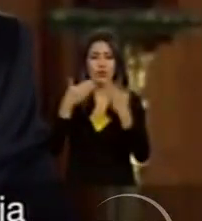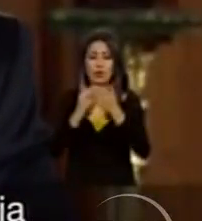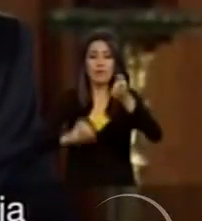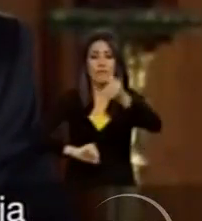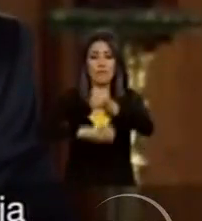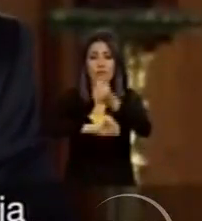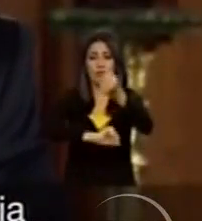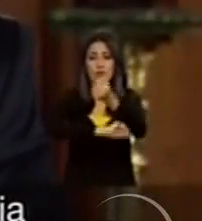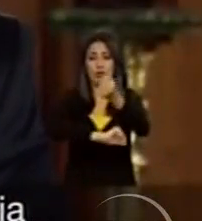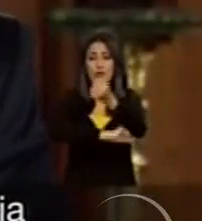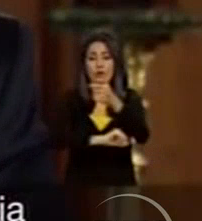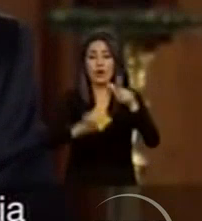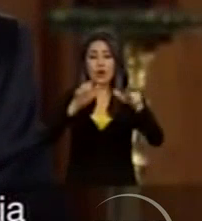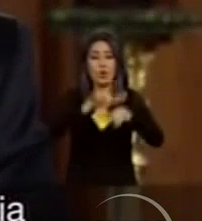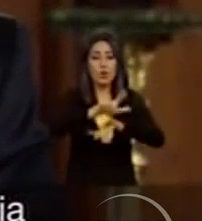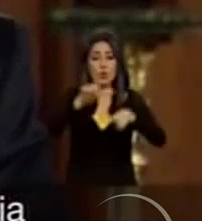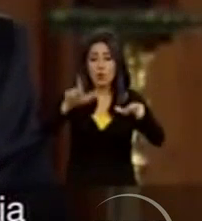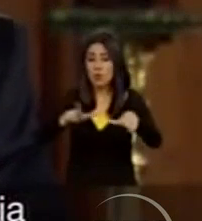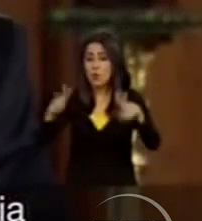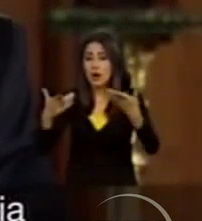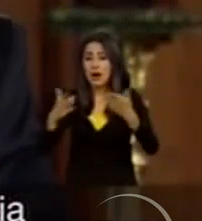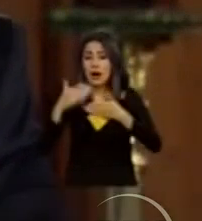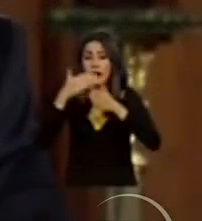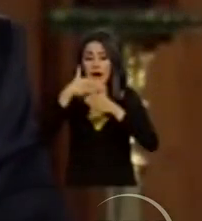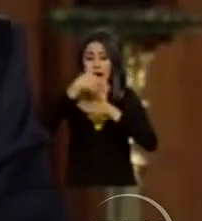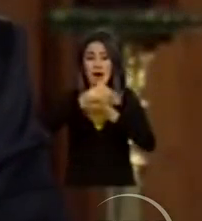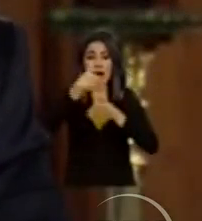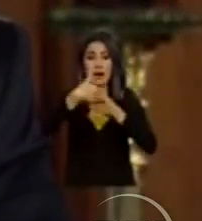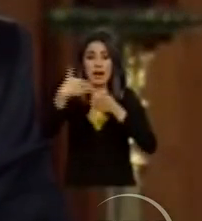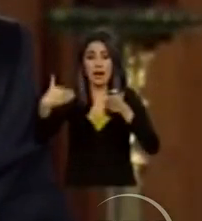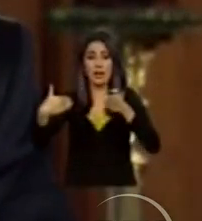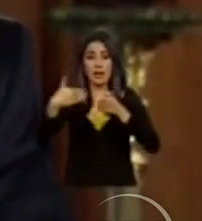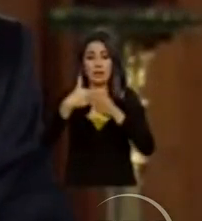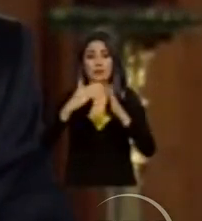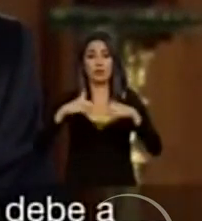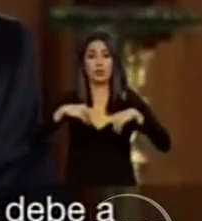nuestra presencia en las zonas fronterizas. Informó Julio César Saona.